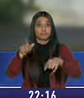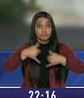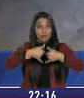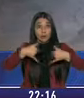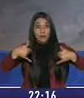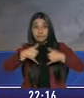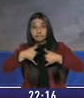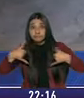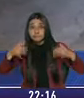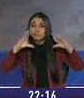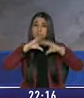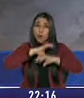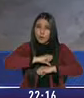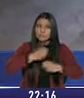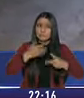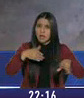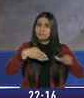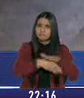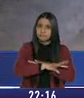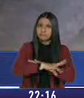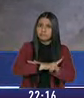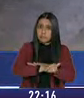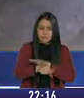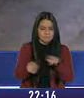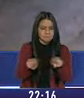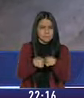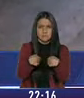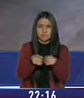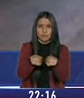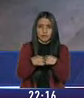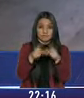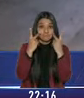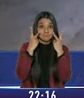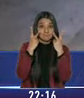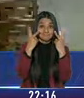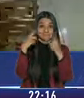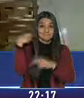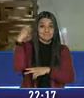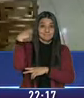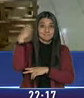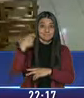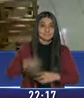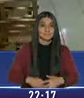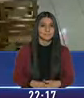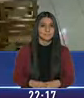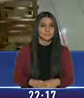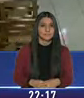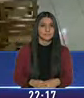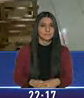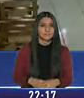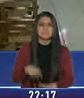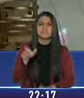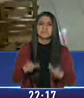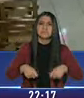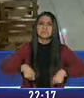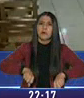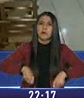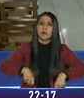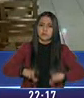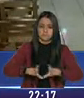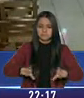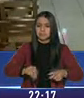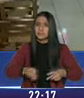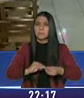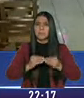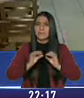en horas de la noche bajo la misma modalidad. Como se observa en estos videos, sujetos que se movilizan en motos sin placas